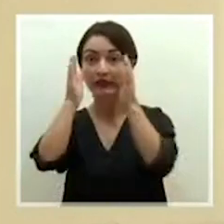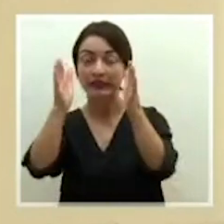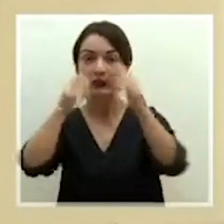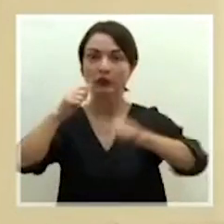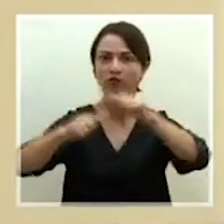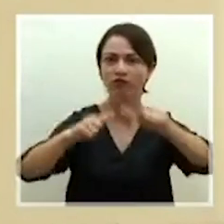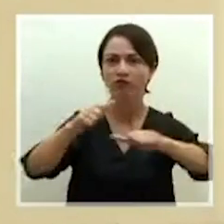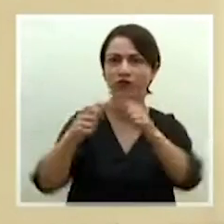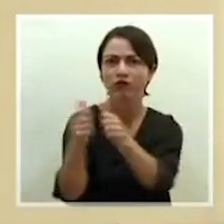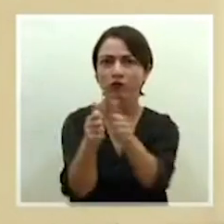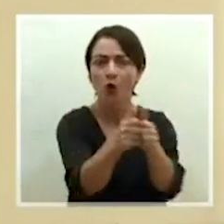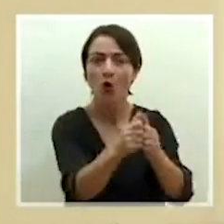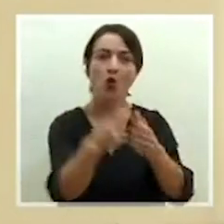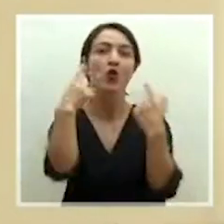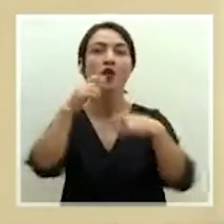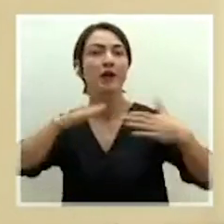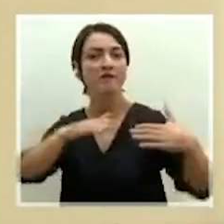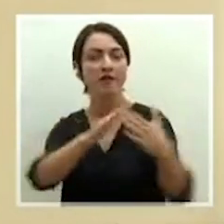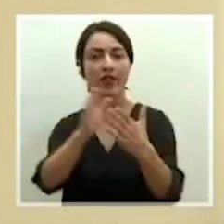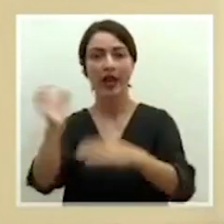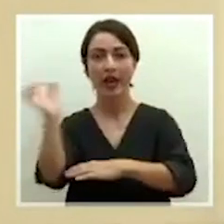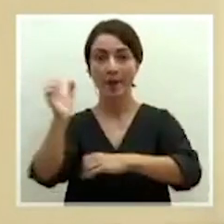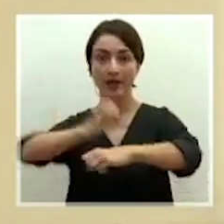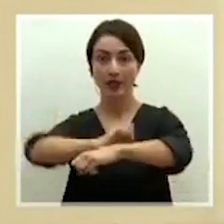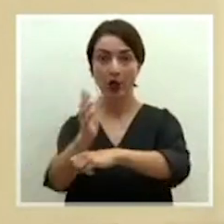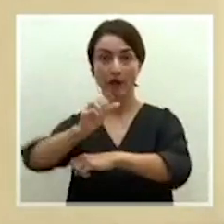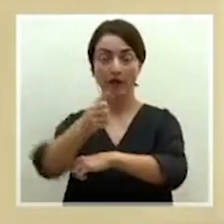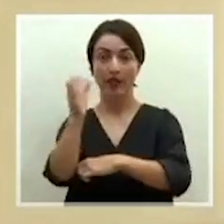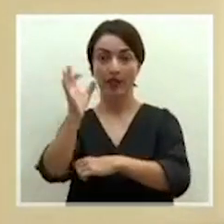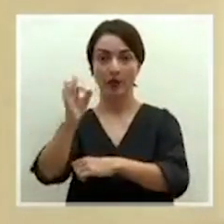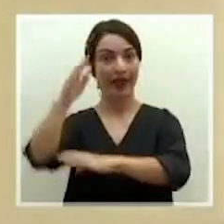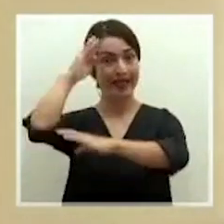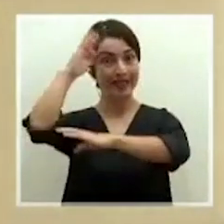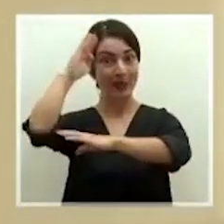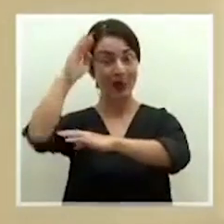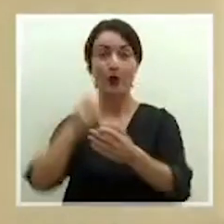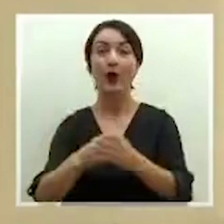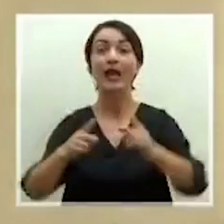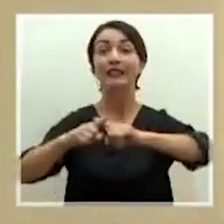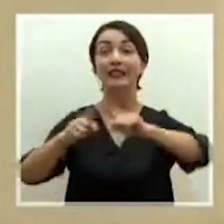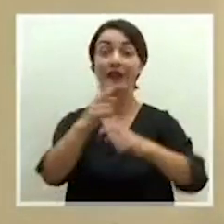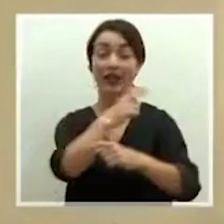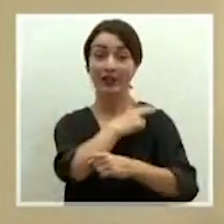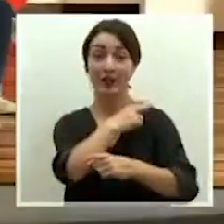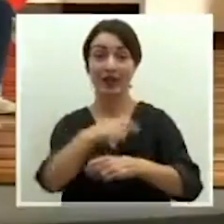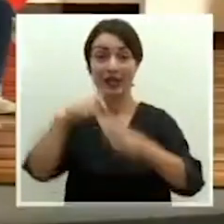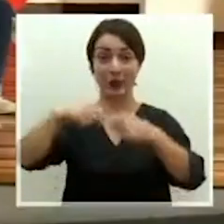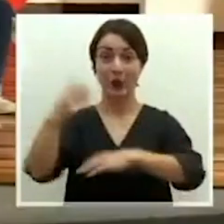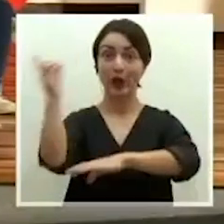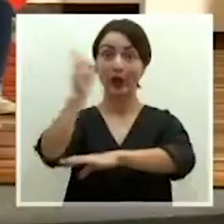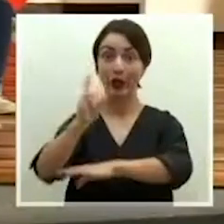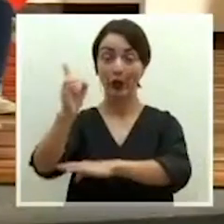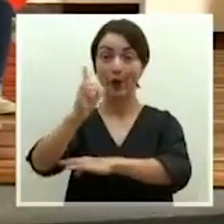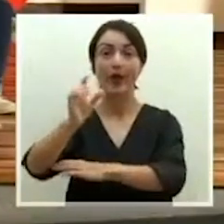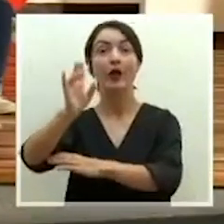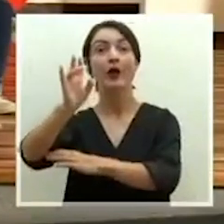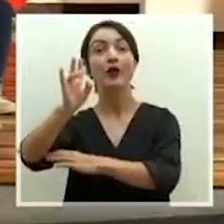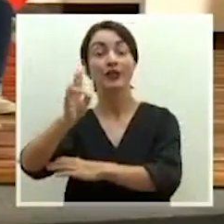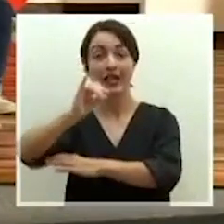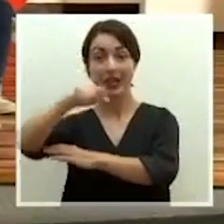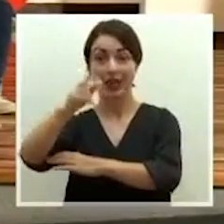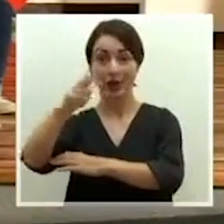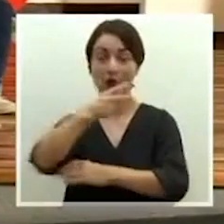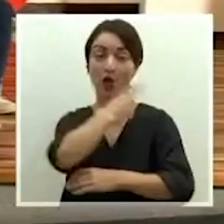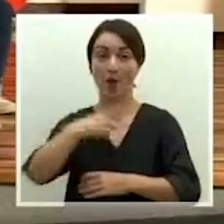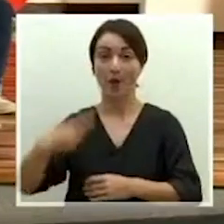esfuerzos conjuntos para enfrentar la emergencia por el COVID-19. Saludamos a las autoridades que nos acompañan este domingo 7 de junio. El